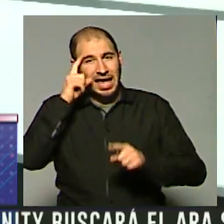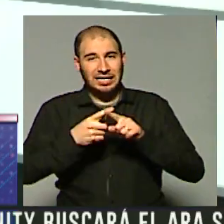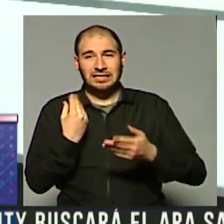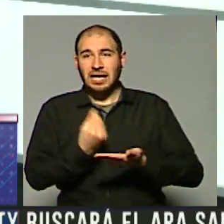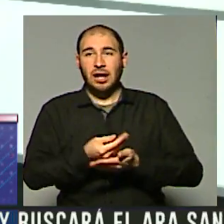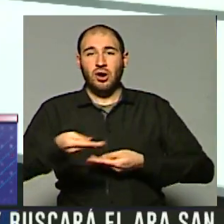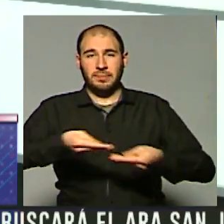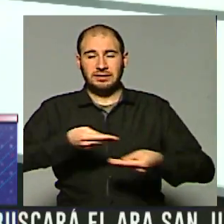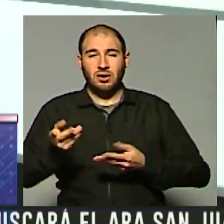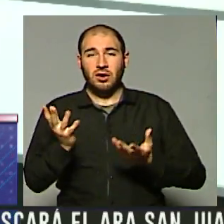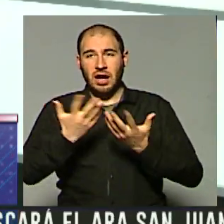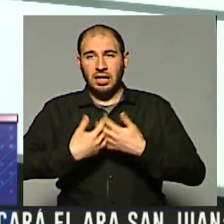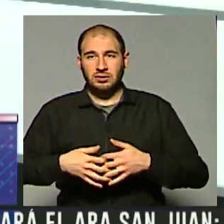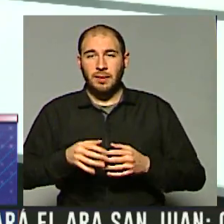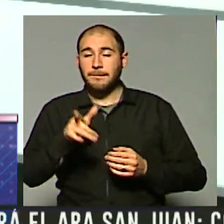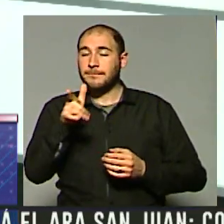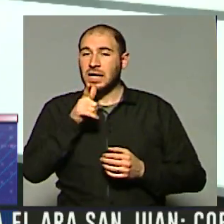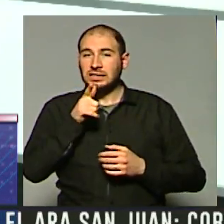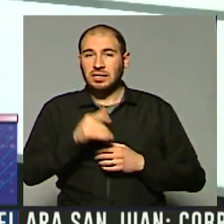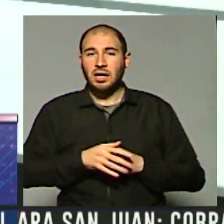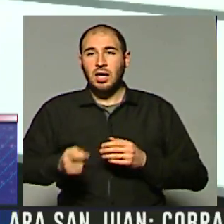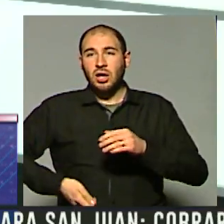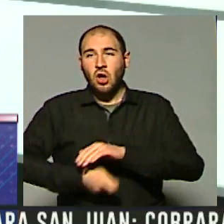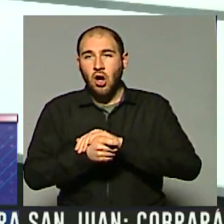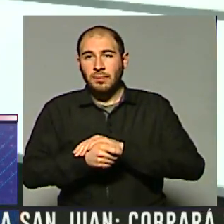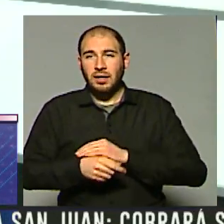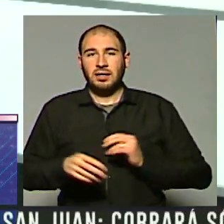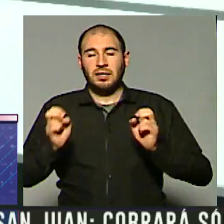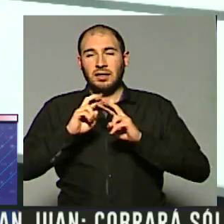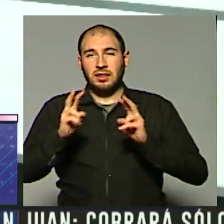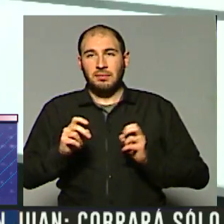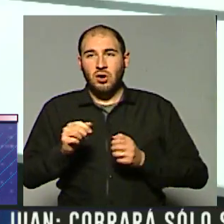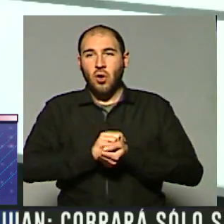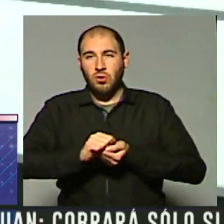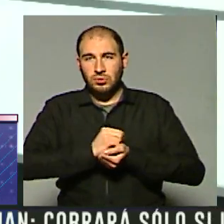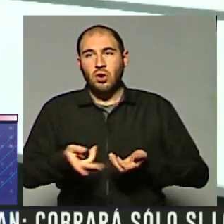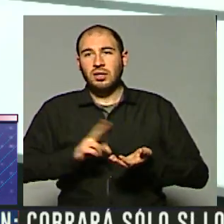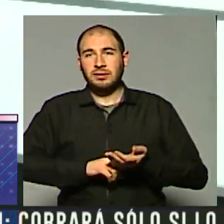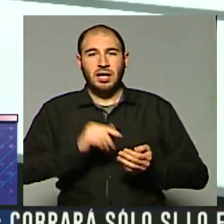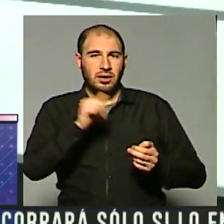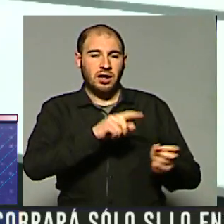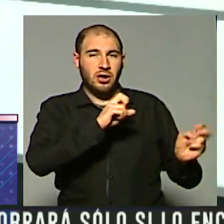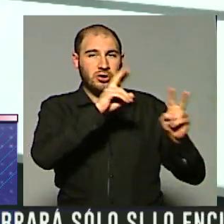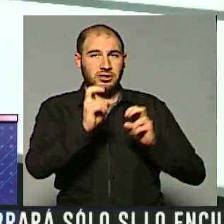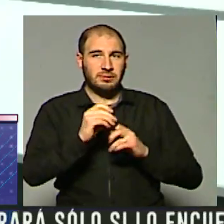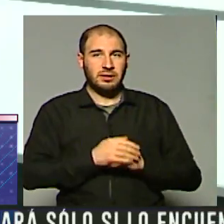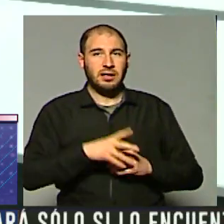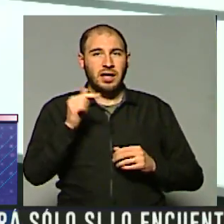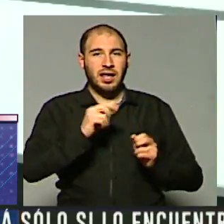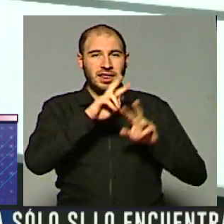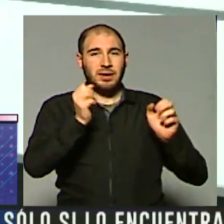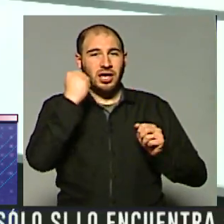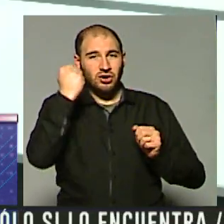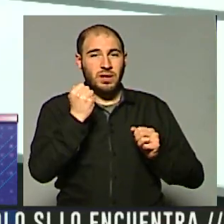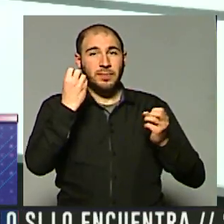y empresarios involucrados en aparentemente coimas y un nuevo caso de corrupción. Vamos a cambiar de tema y nos tenemos que meter en la